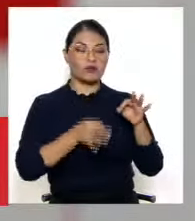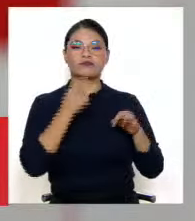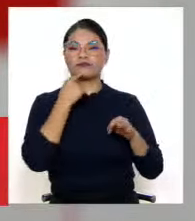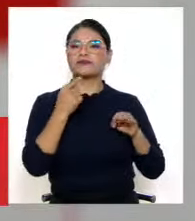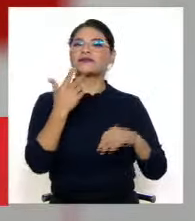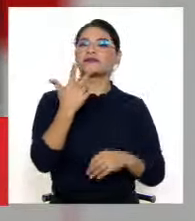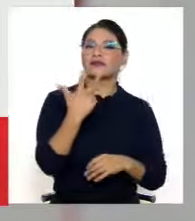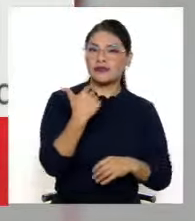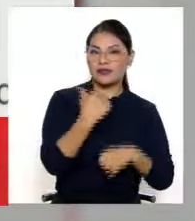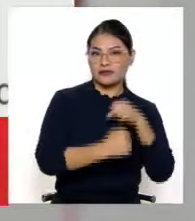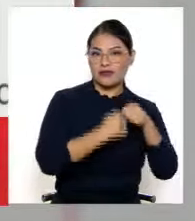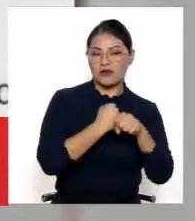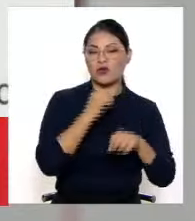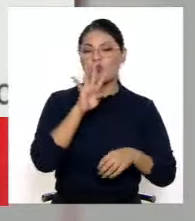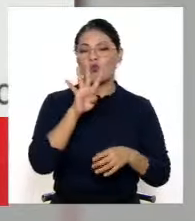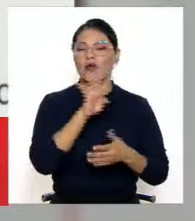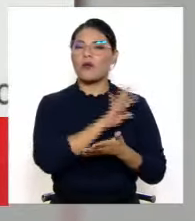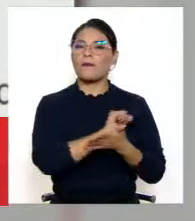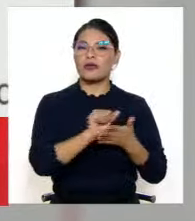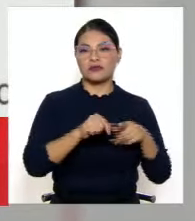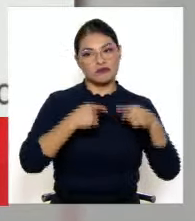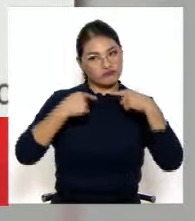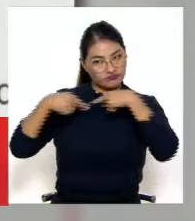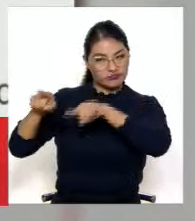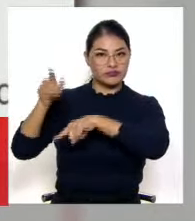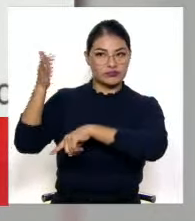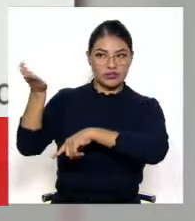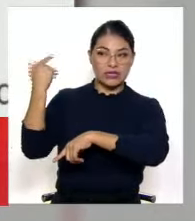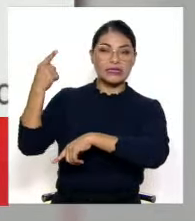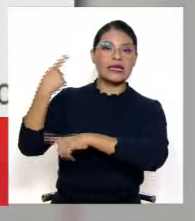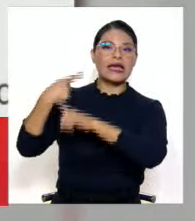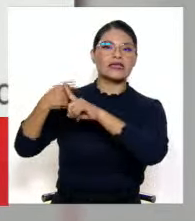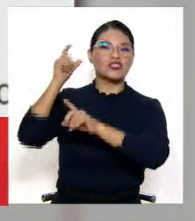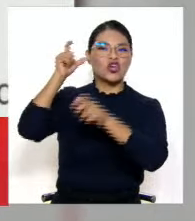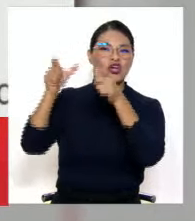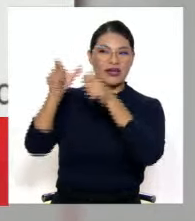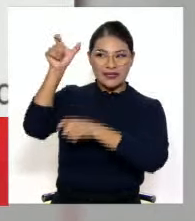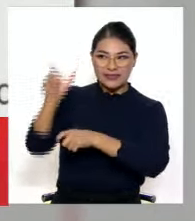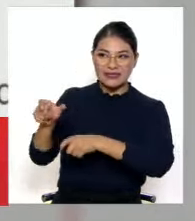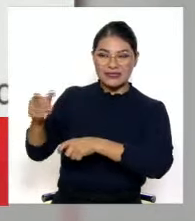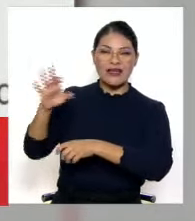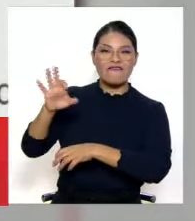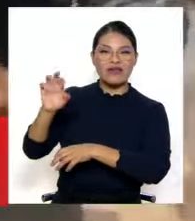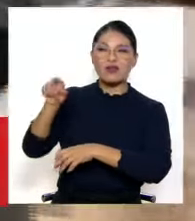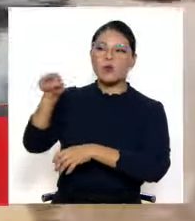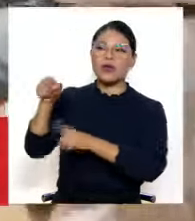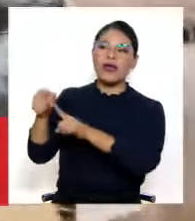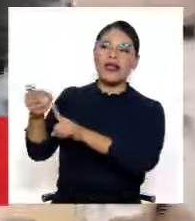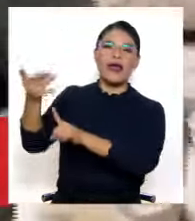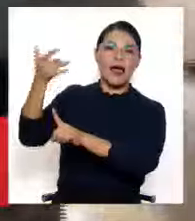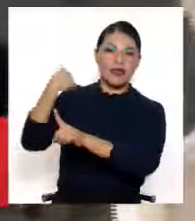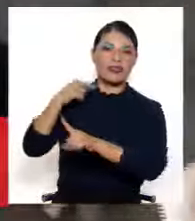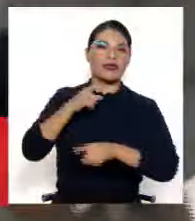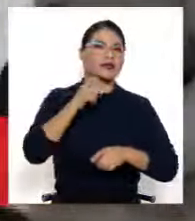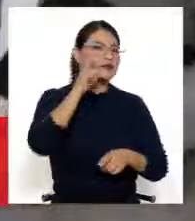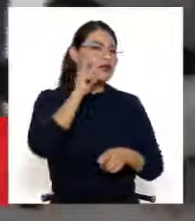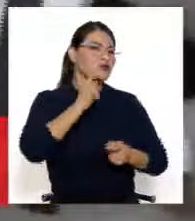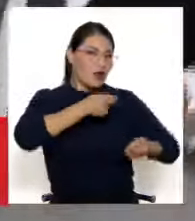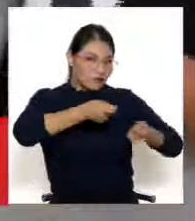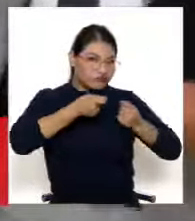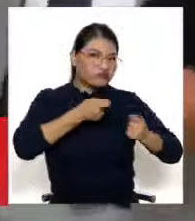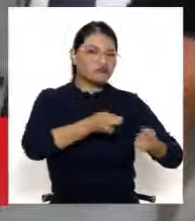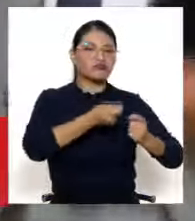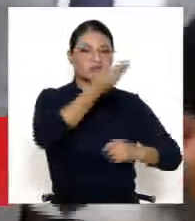meses de pena privativa de la libertad contra el ex congresista Freddy Díaz monago por el delito de violación sexual agravada en